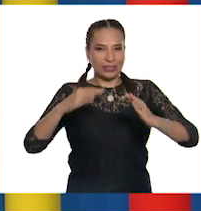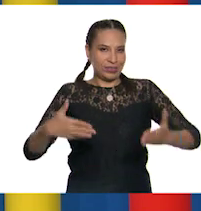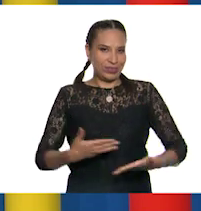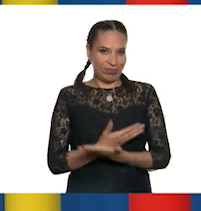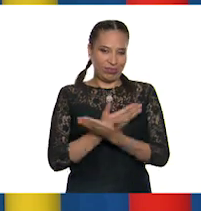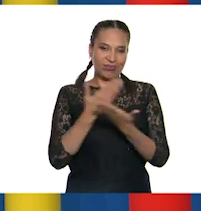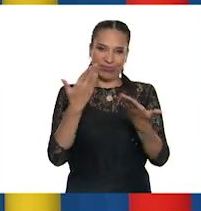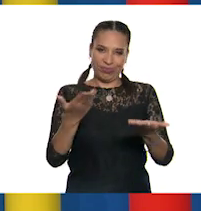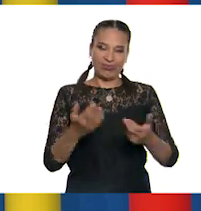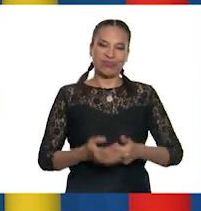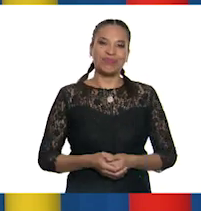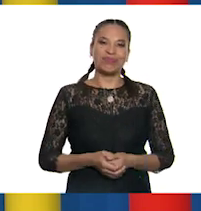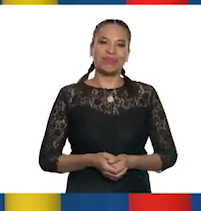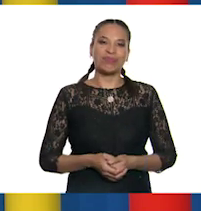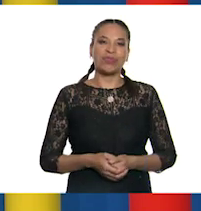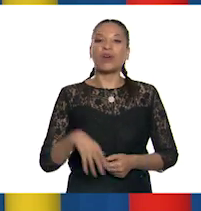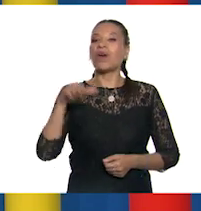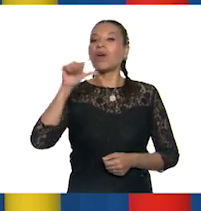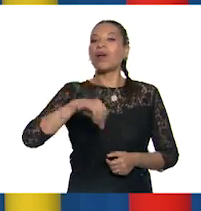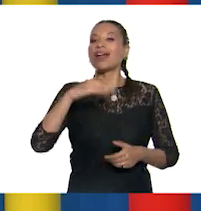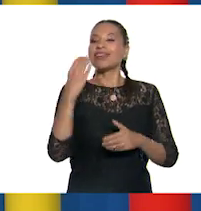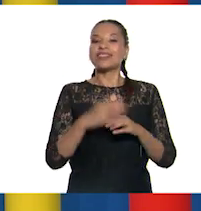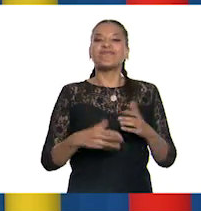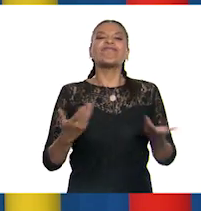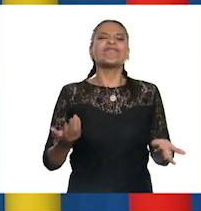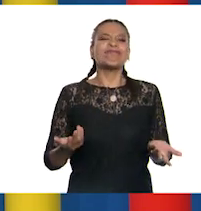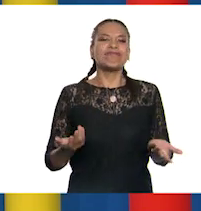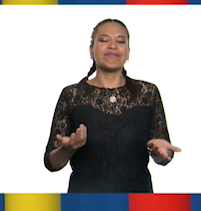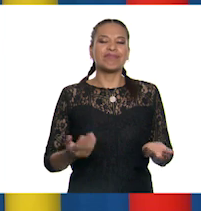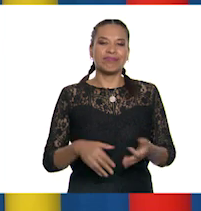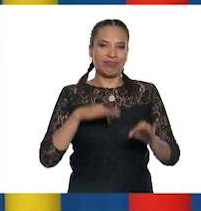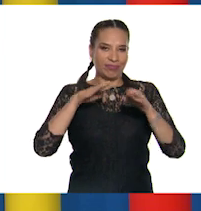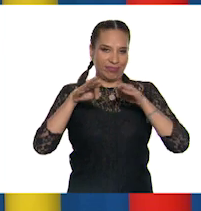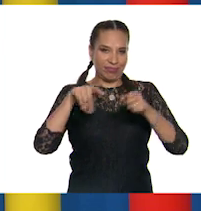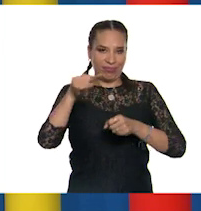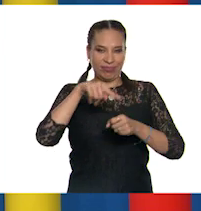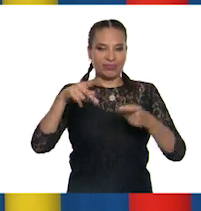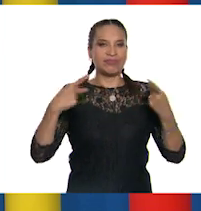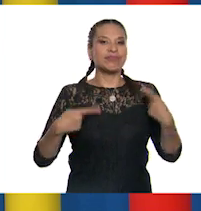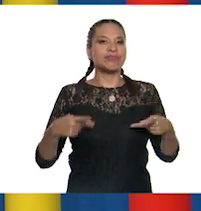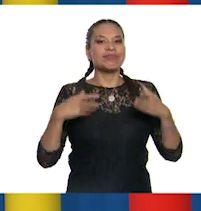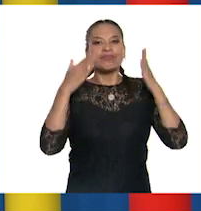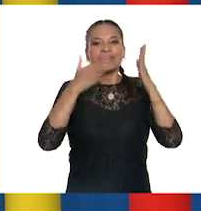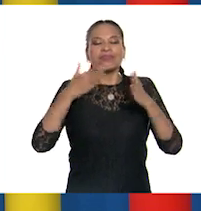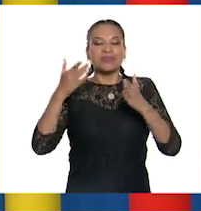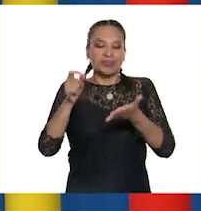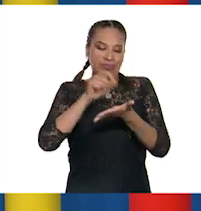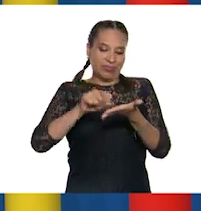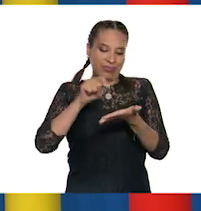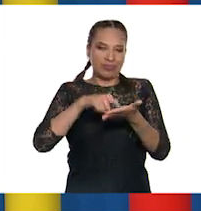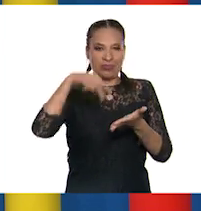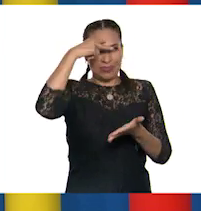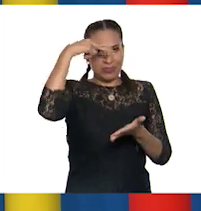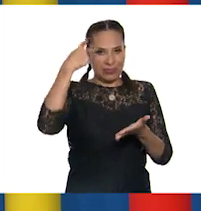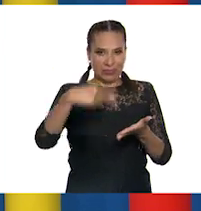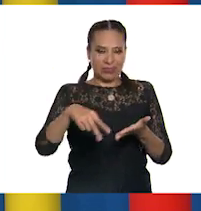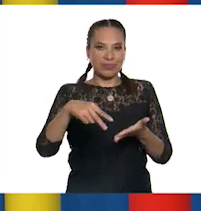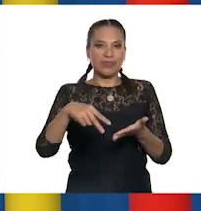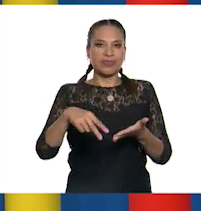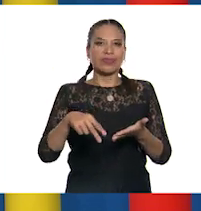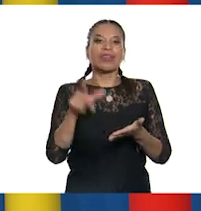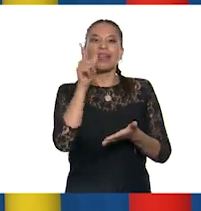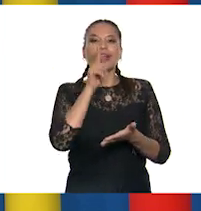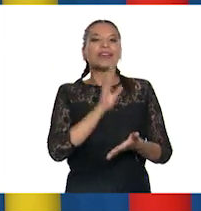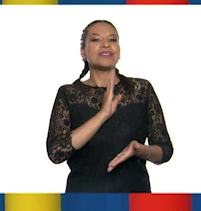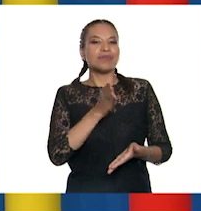materna. Por hoy hemos terminado con los trabajadores como personajes en la literatura mexicana de